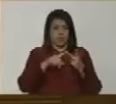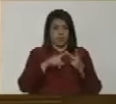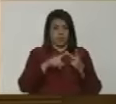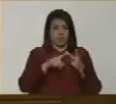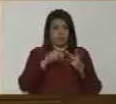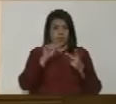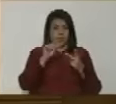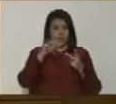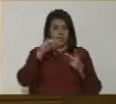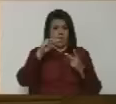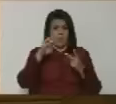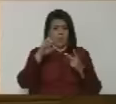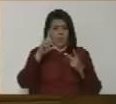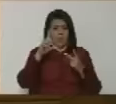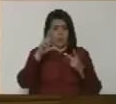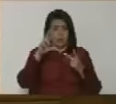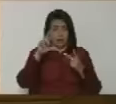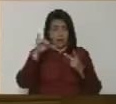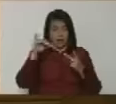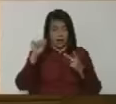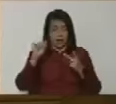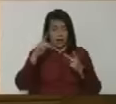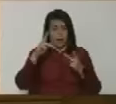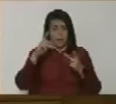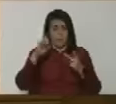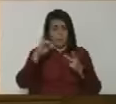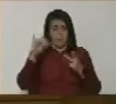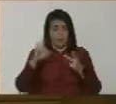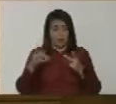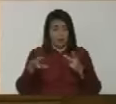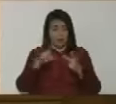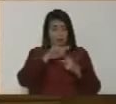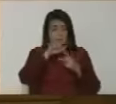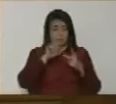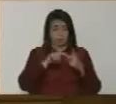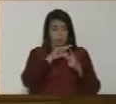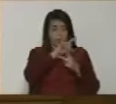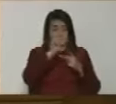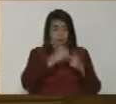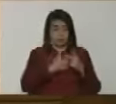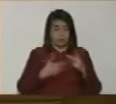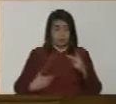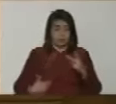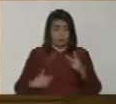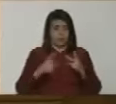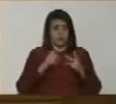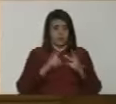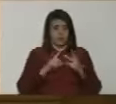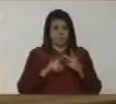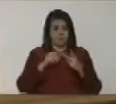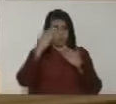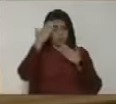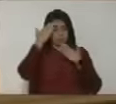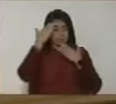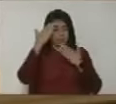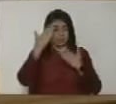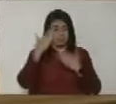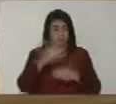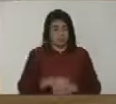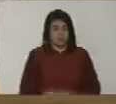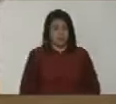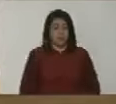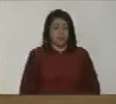diputada América Valentina Pérez, segunda vicepresidenta. Saludamos